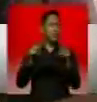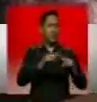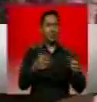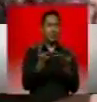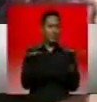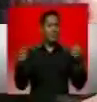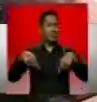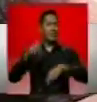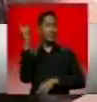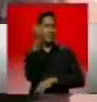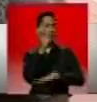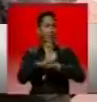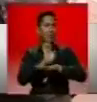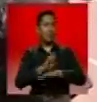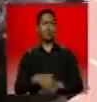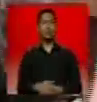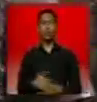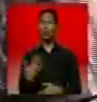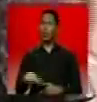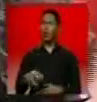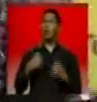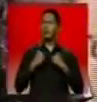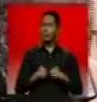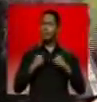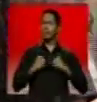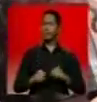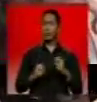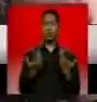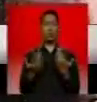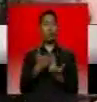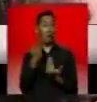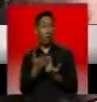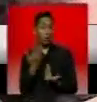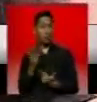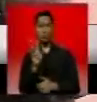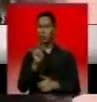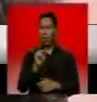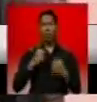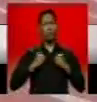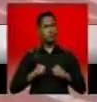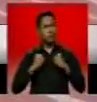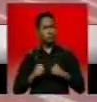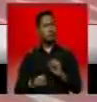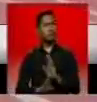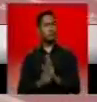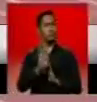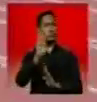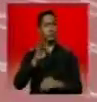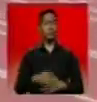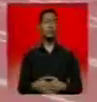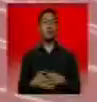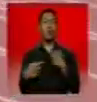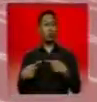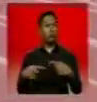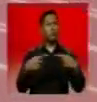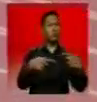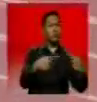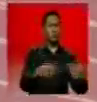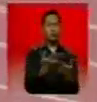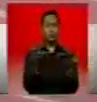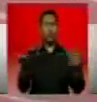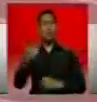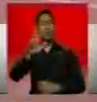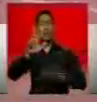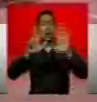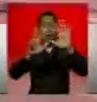sin muy duro que correr es fácil pero no lo es hay que esforzarse mucho para llegar muy alto una rutina permanente para los 38